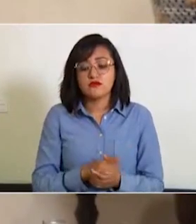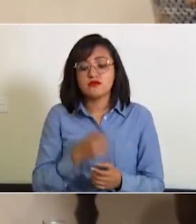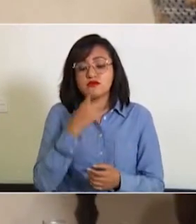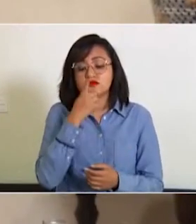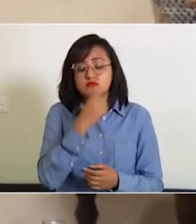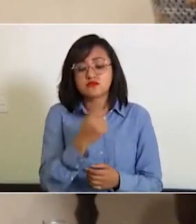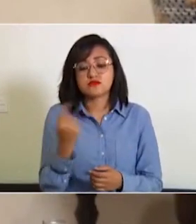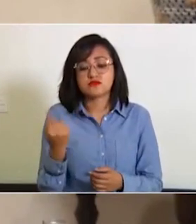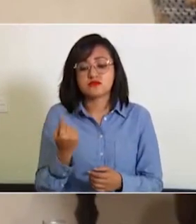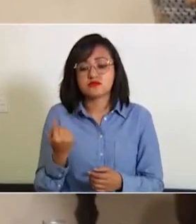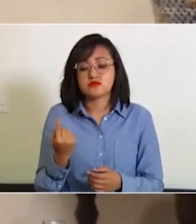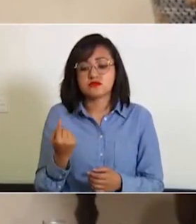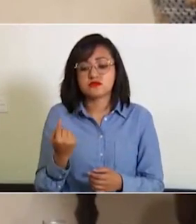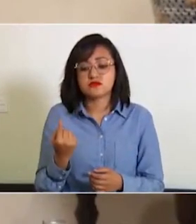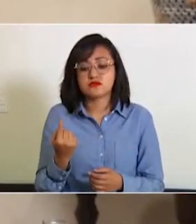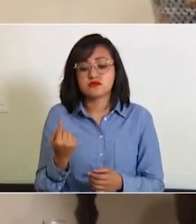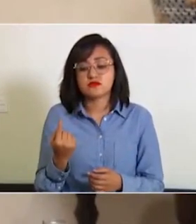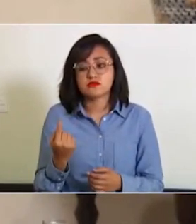advirtieron